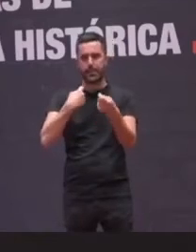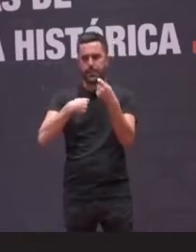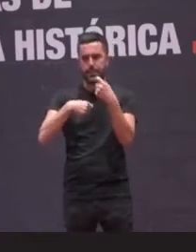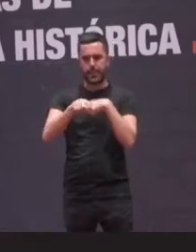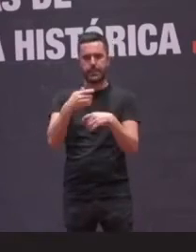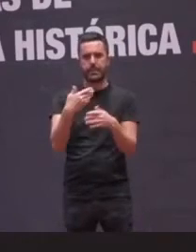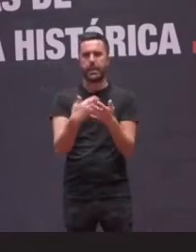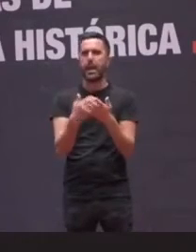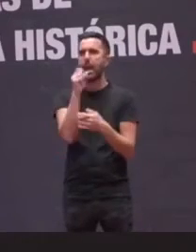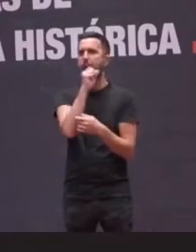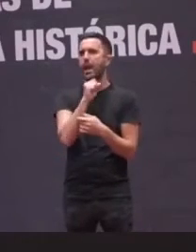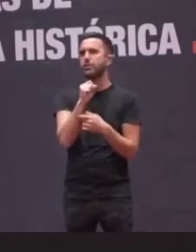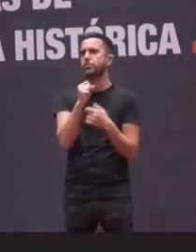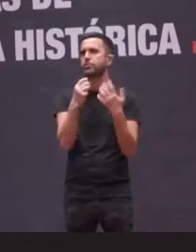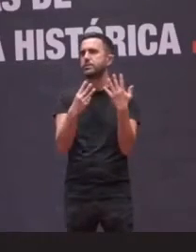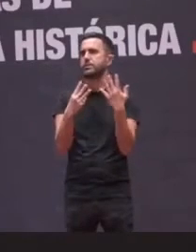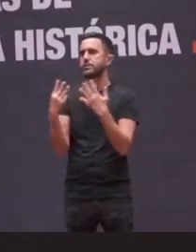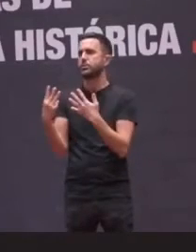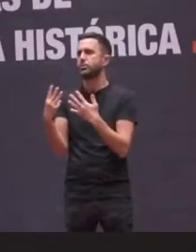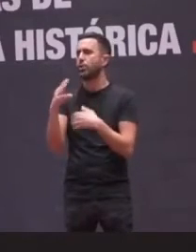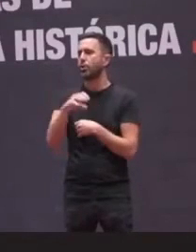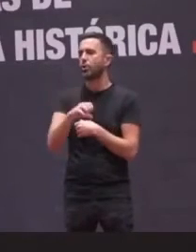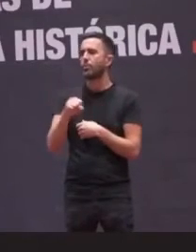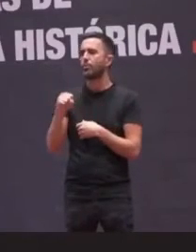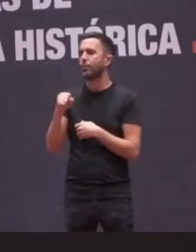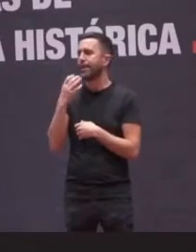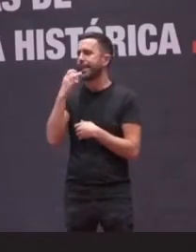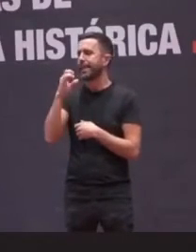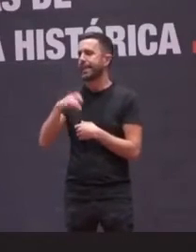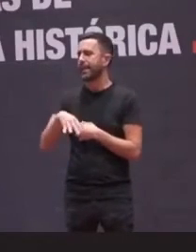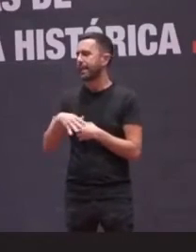ano 88. Quen comprou foi